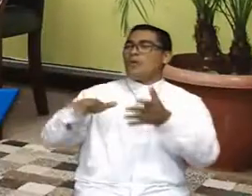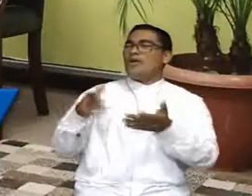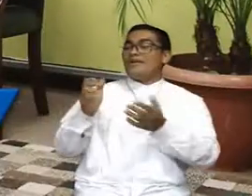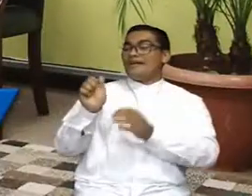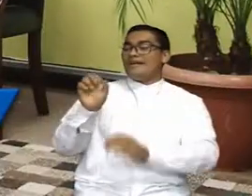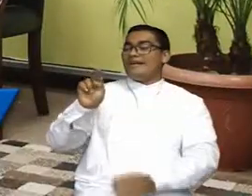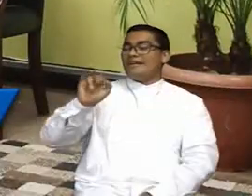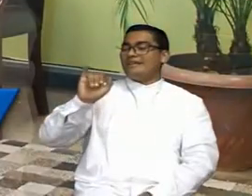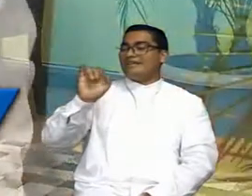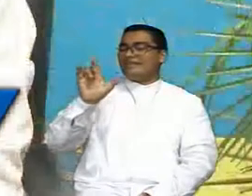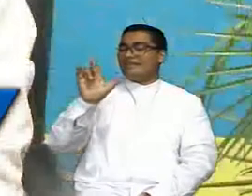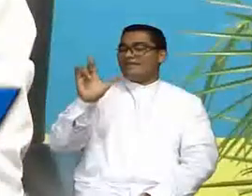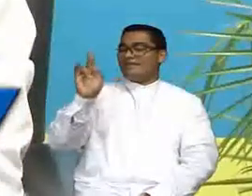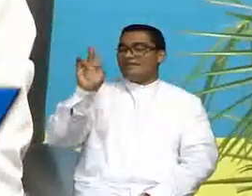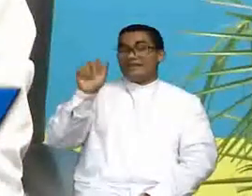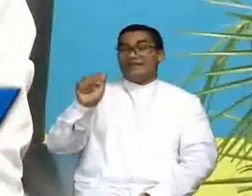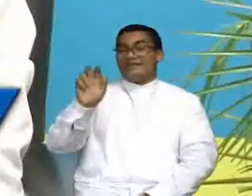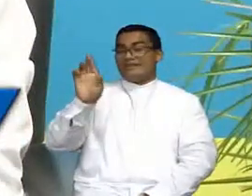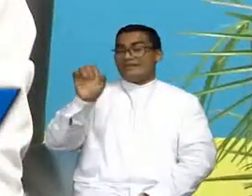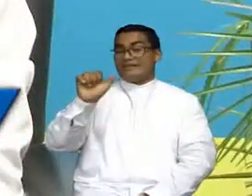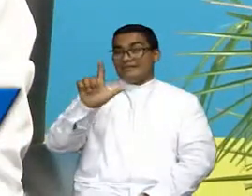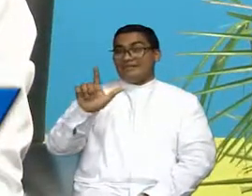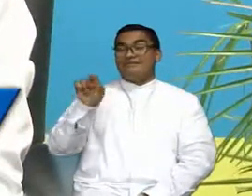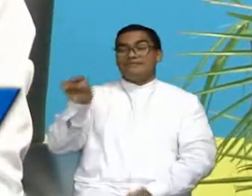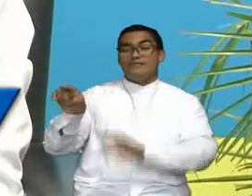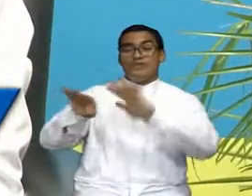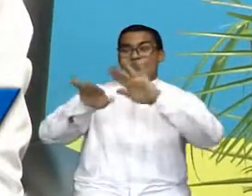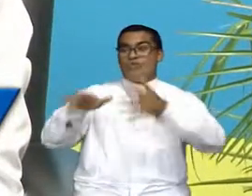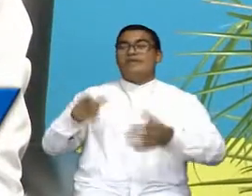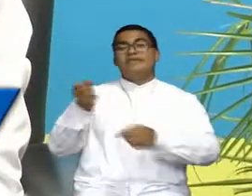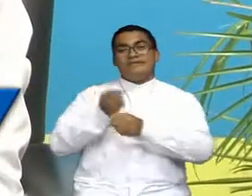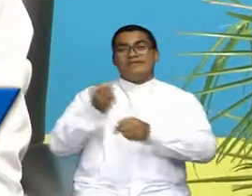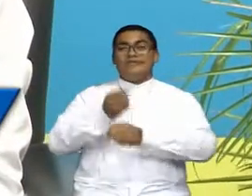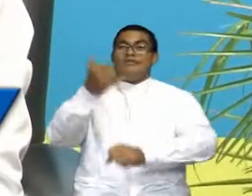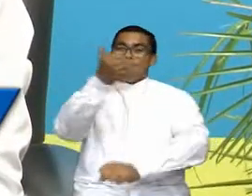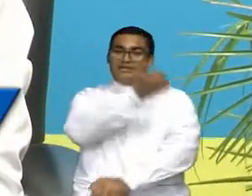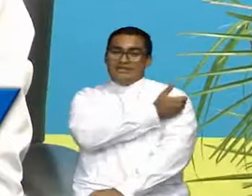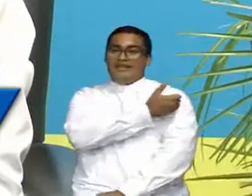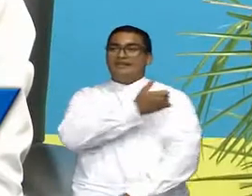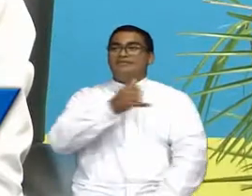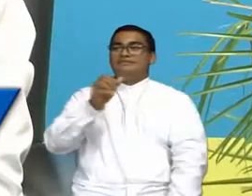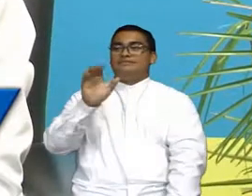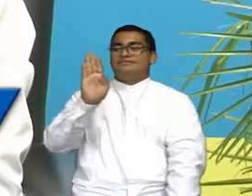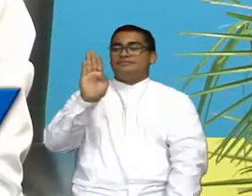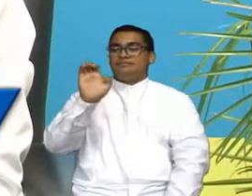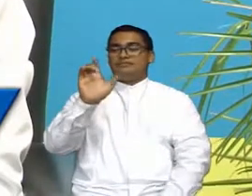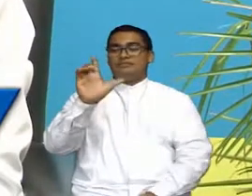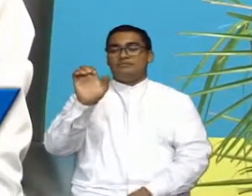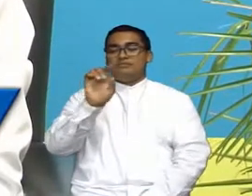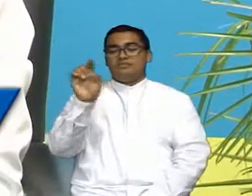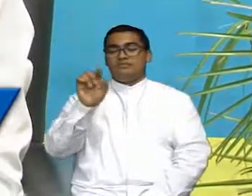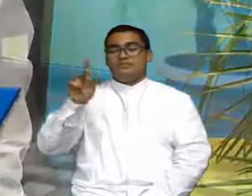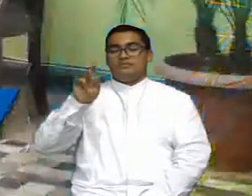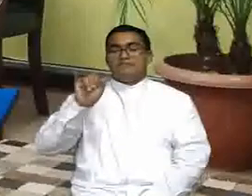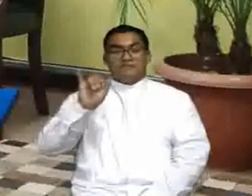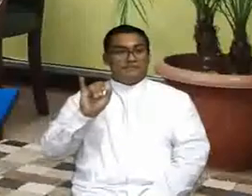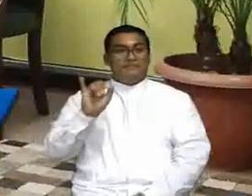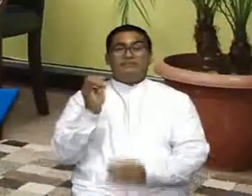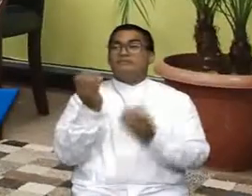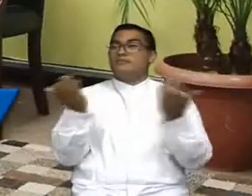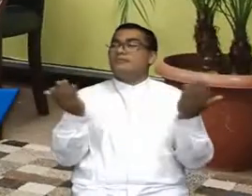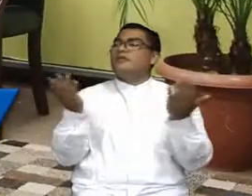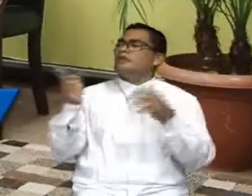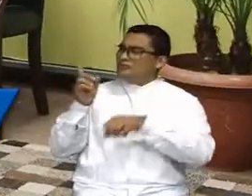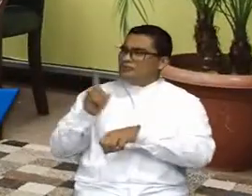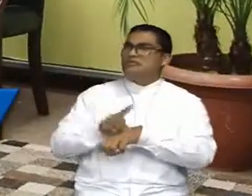médico internista del Hospital Dr. Fernando del Espaio o el Hospital Occidental de Managua. Doctora, ya usted